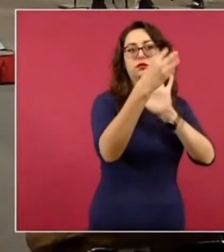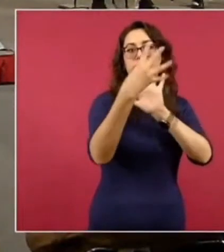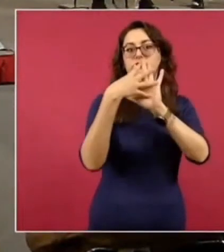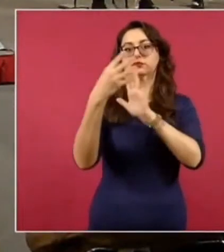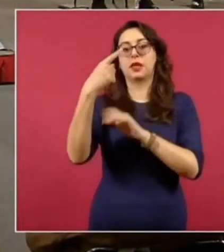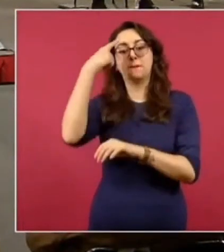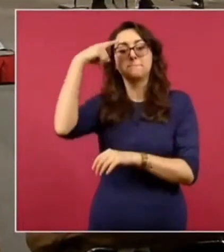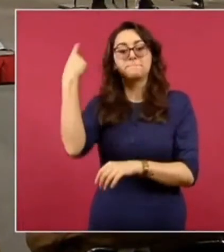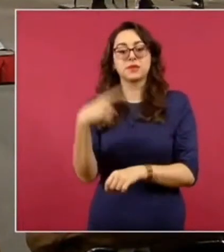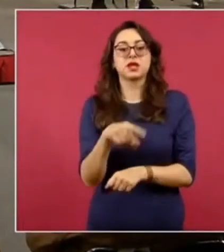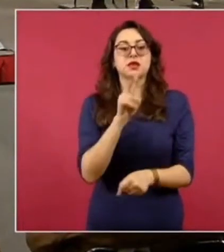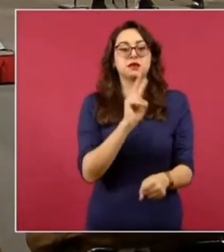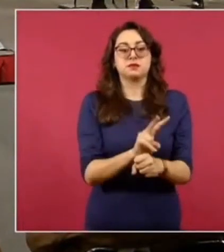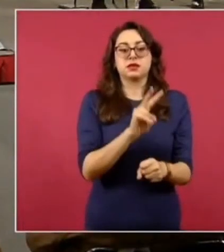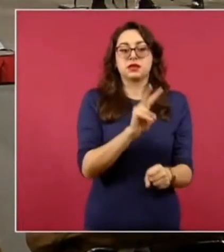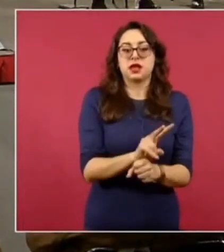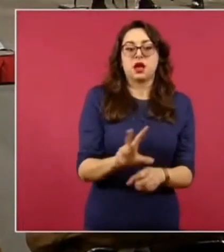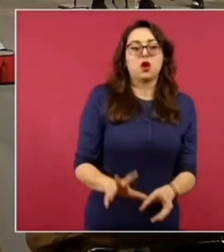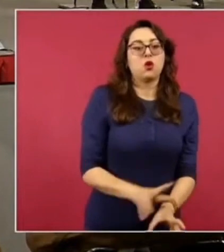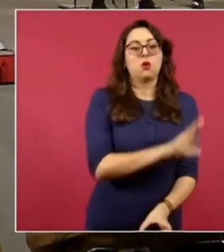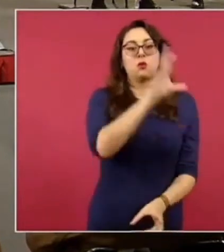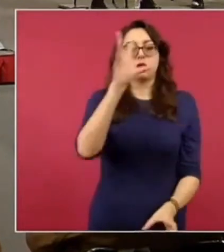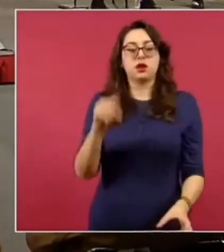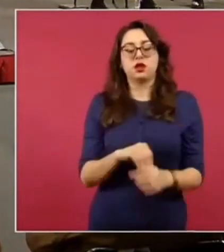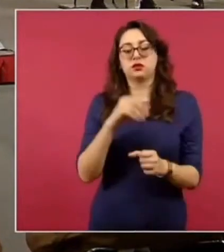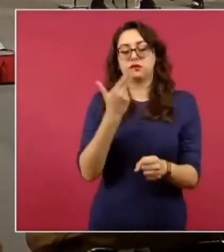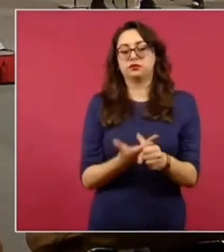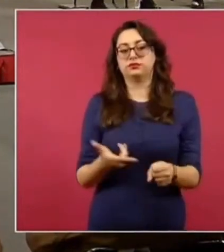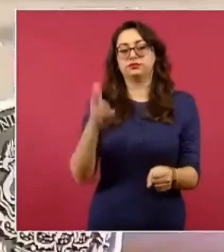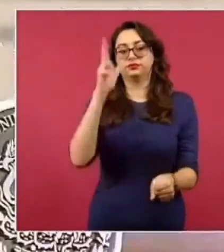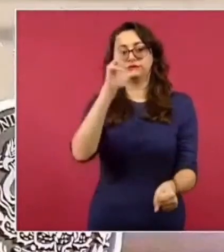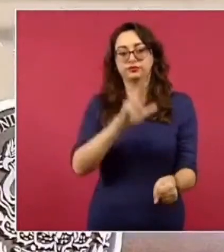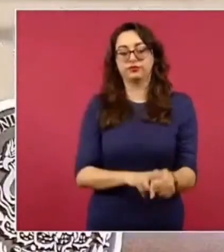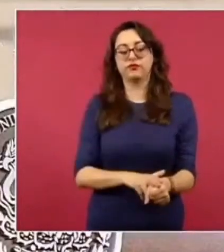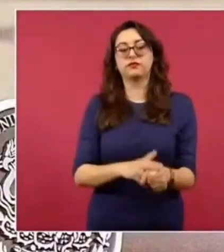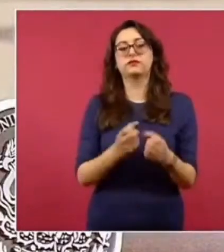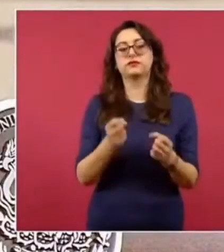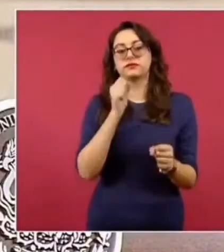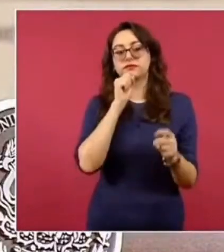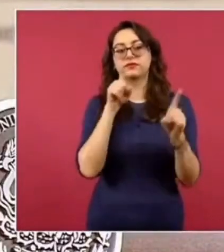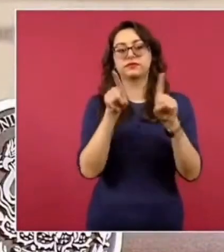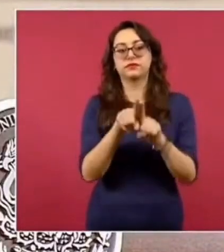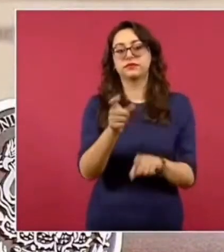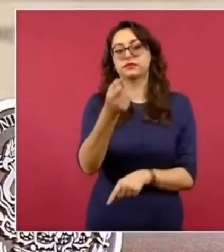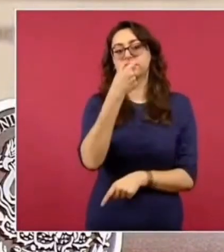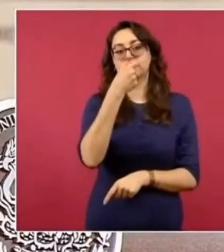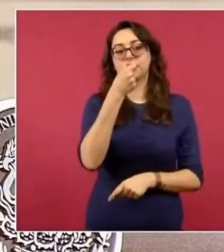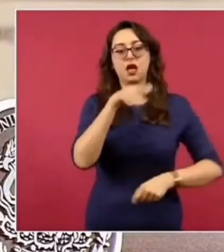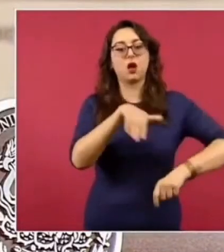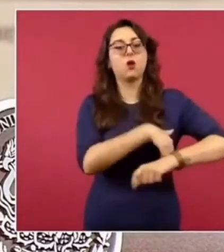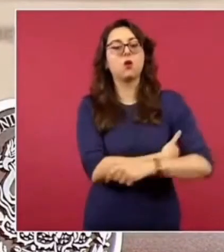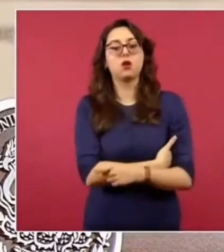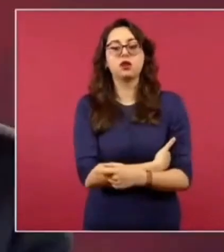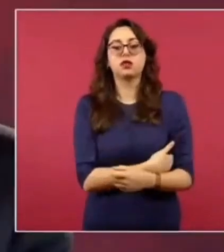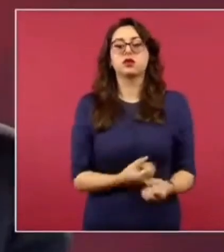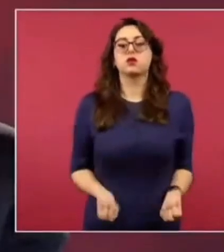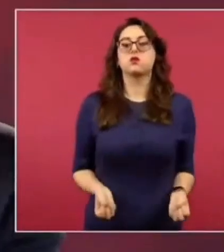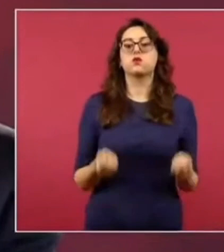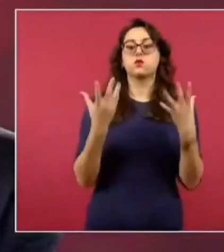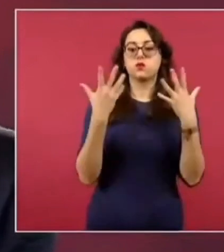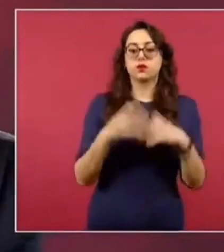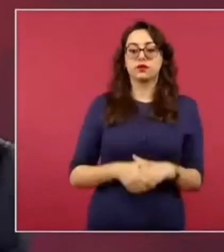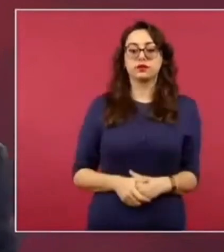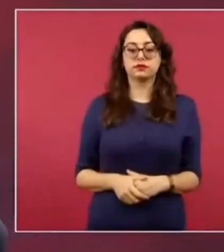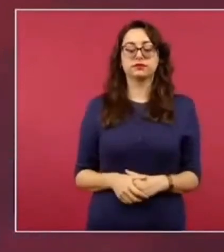la operación de cada unidad médica y en total la capacidad de almacenamiento hoy ya de el IMSS Bienestar